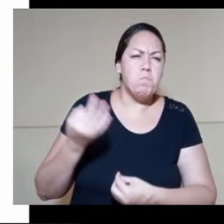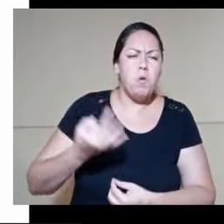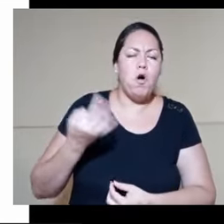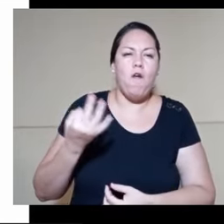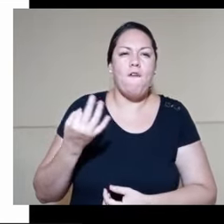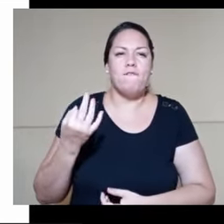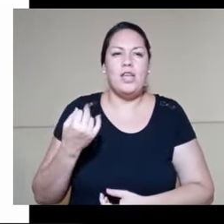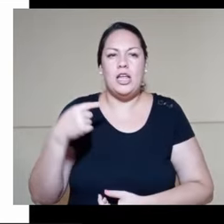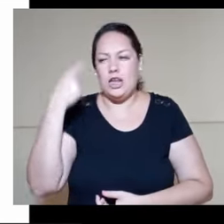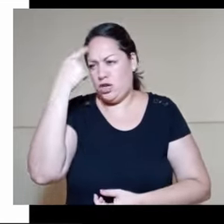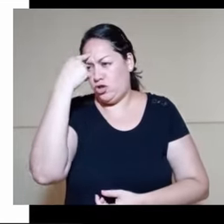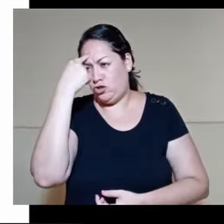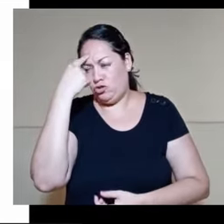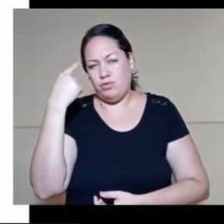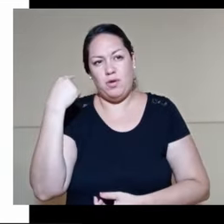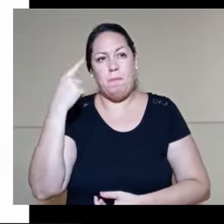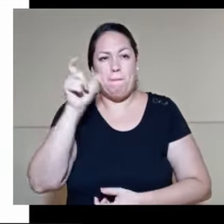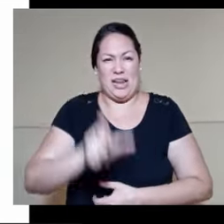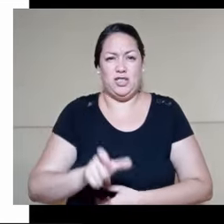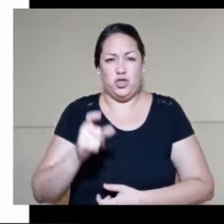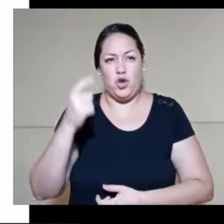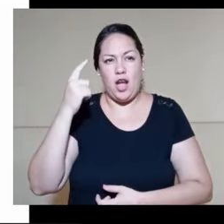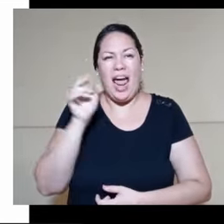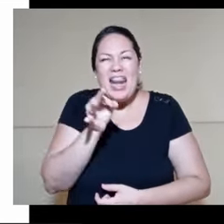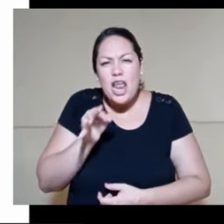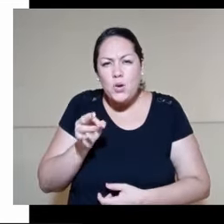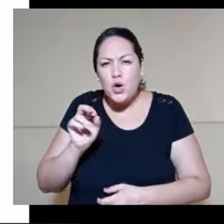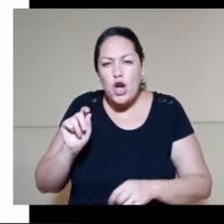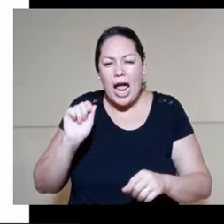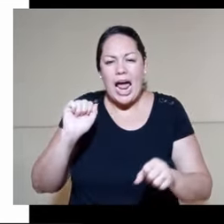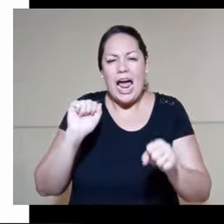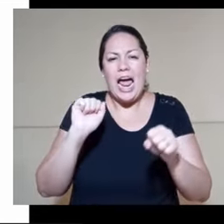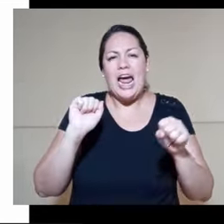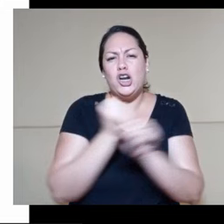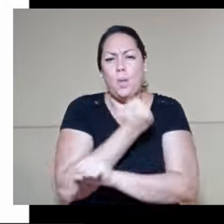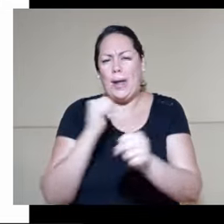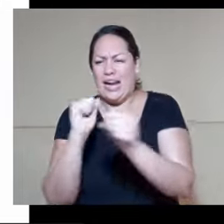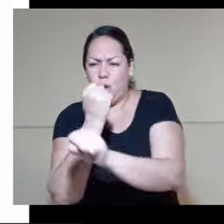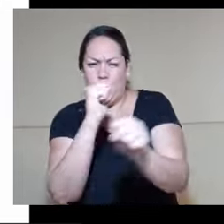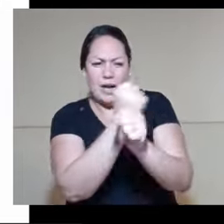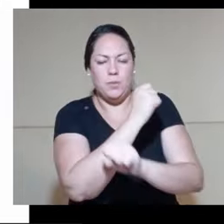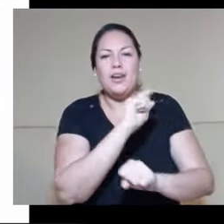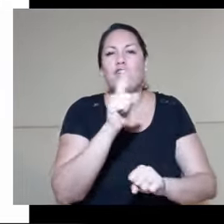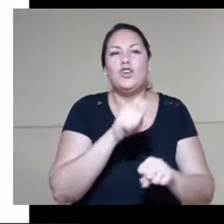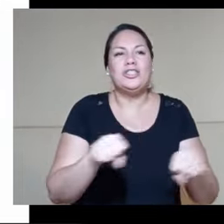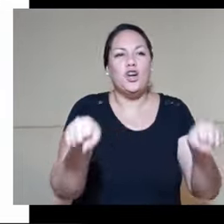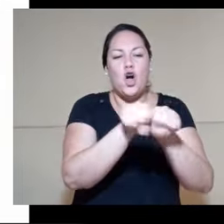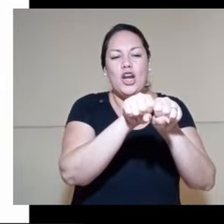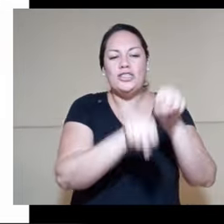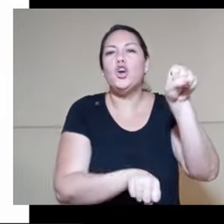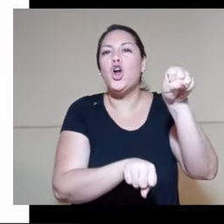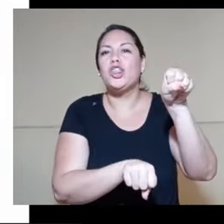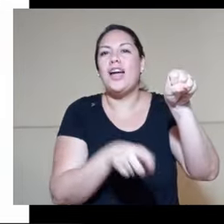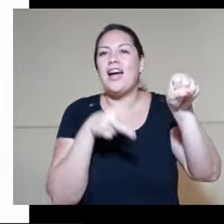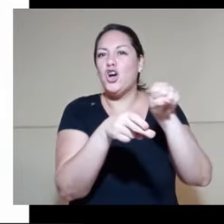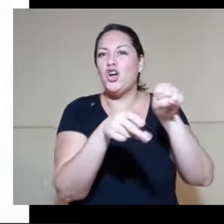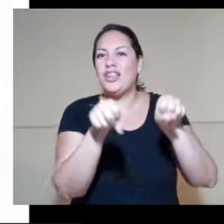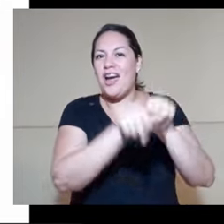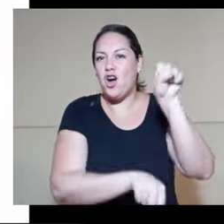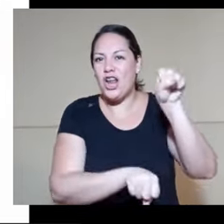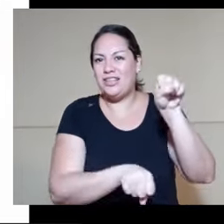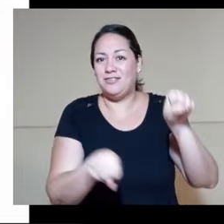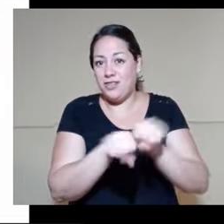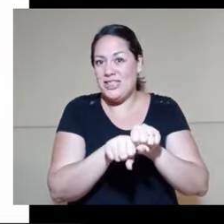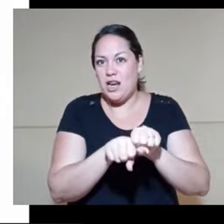porque acá empecemos a dejar de creer que se nos rompen las neuronas. Acá lo importante es que se empiezan a alterar la